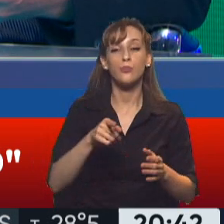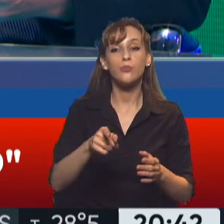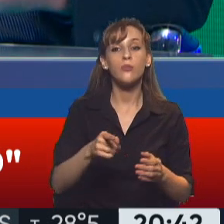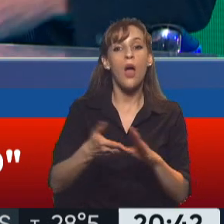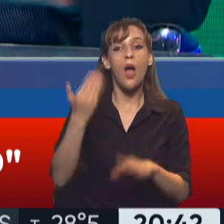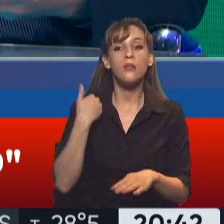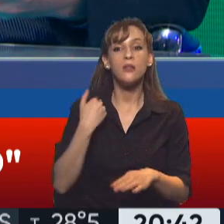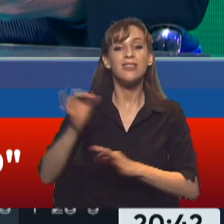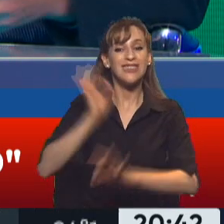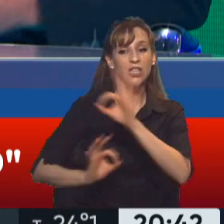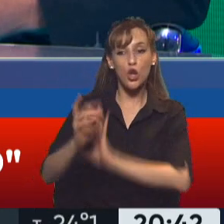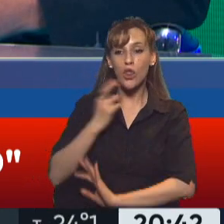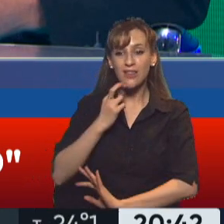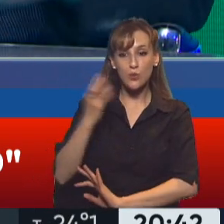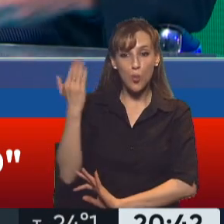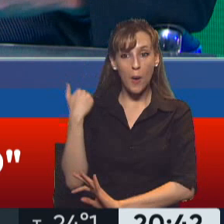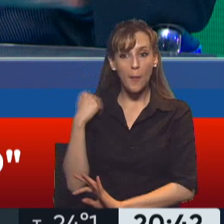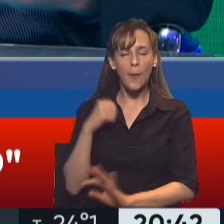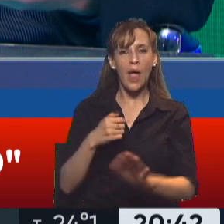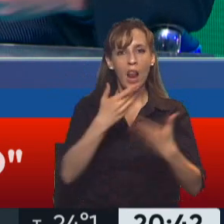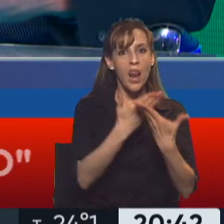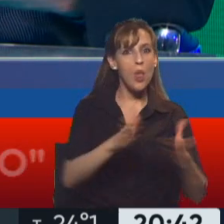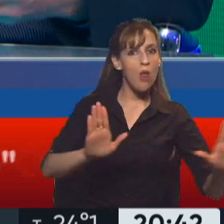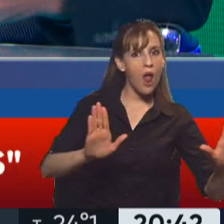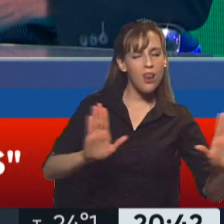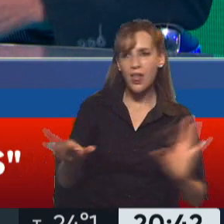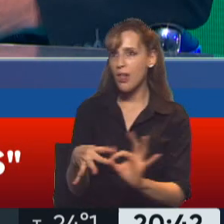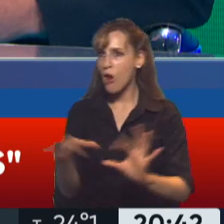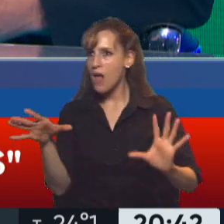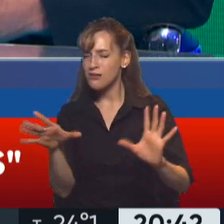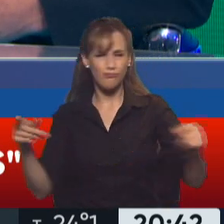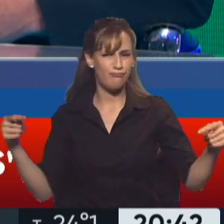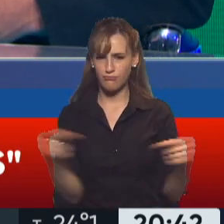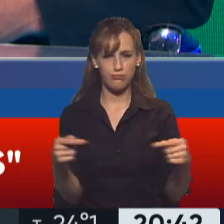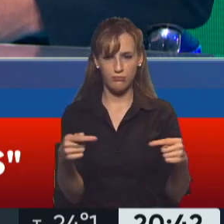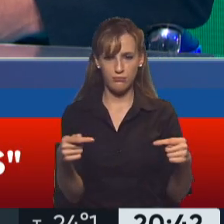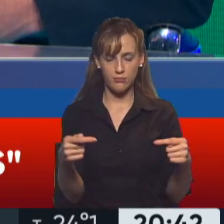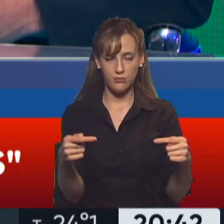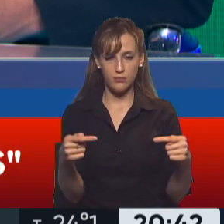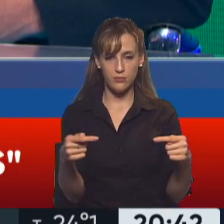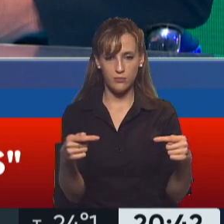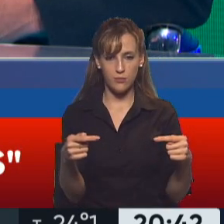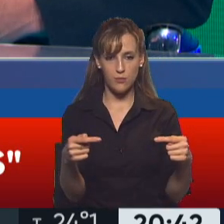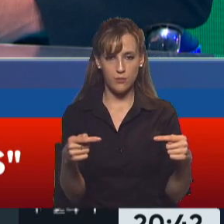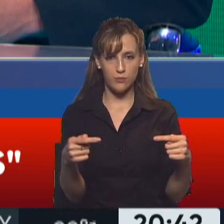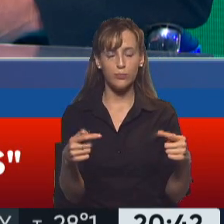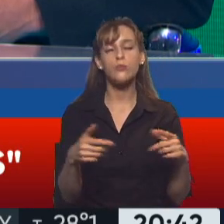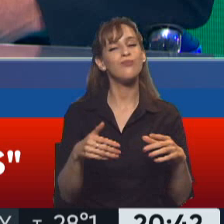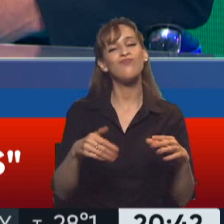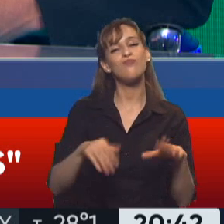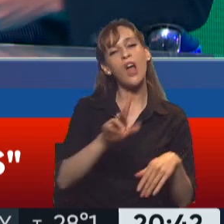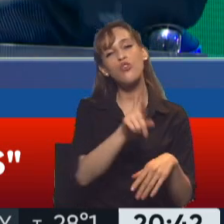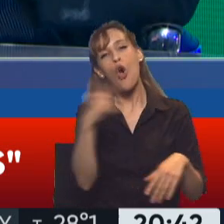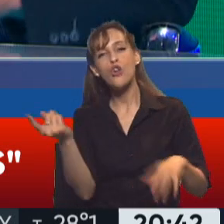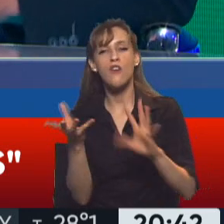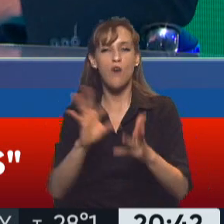la democracia. Democracia para ellos era un escenario negativo, un escenario temido. Más bien claro, apostaban a otro tipo de